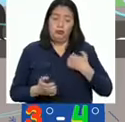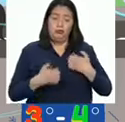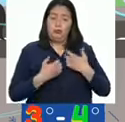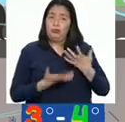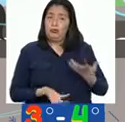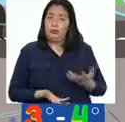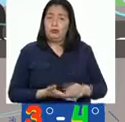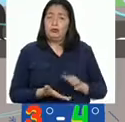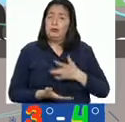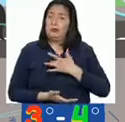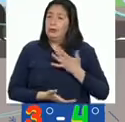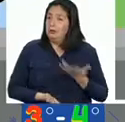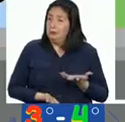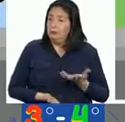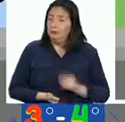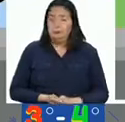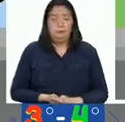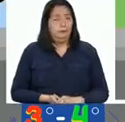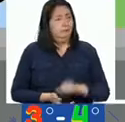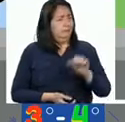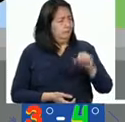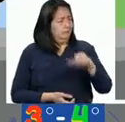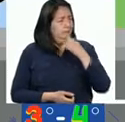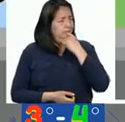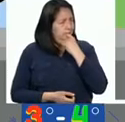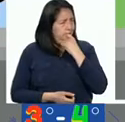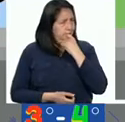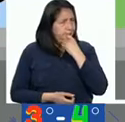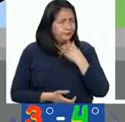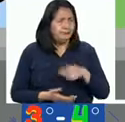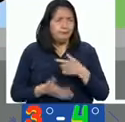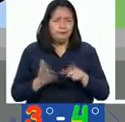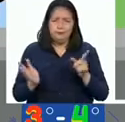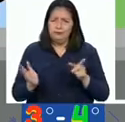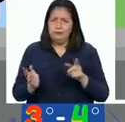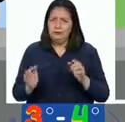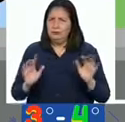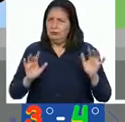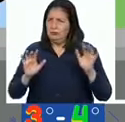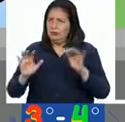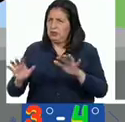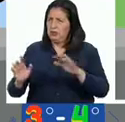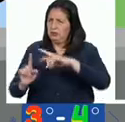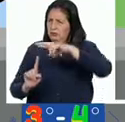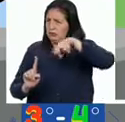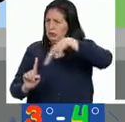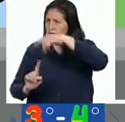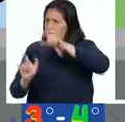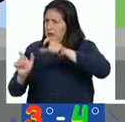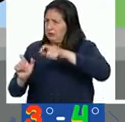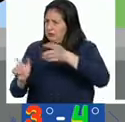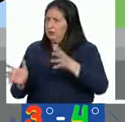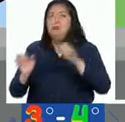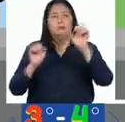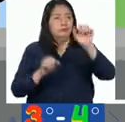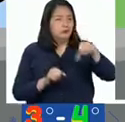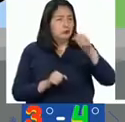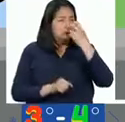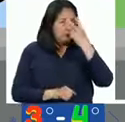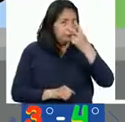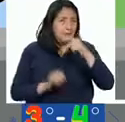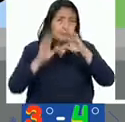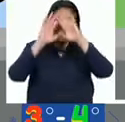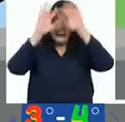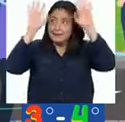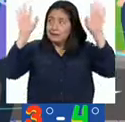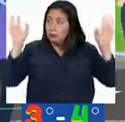emociones y sentimientos. Sí, pero están rodeados de personas. Así es, pero ¿ves esos círculos